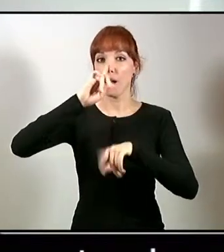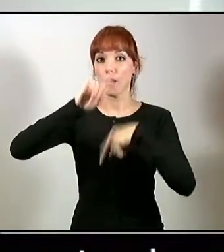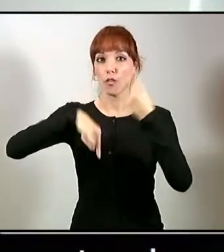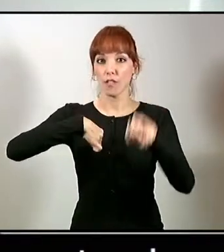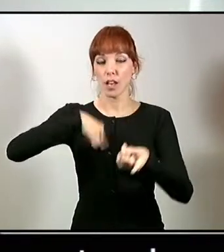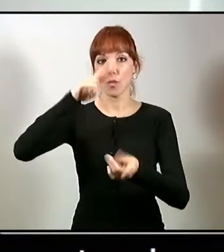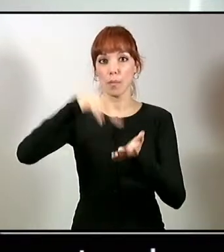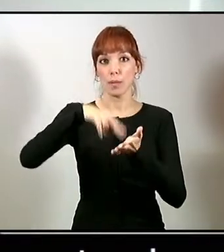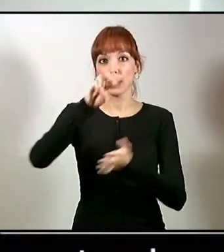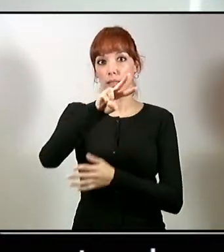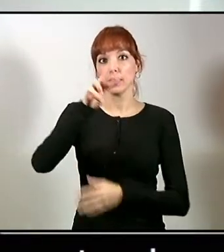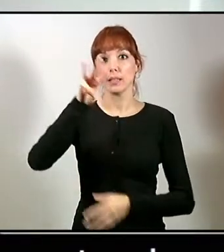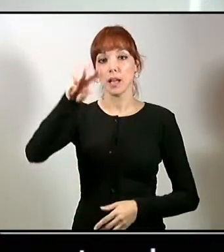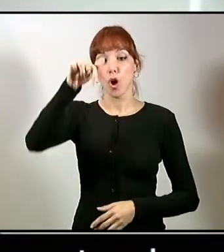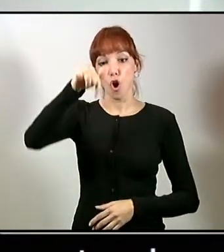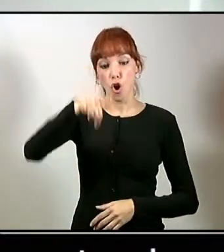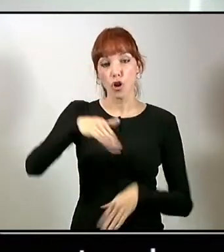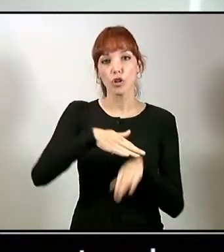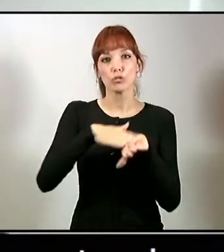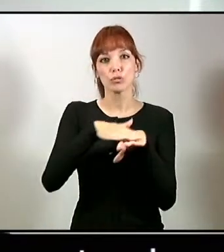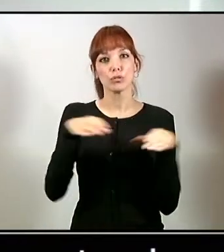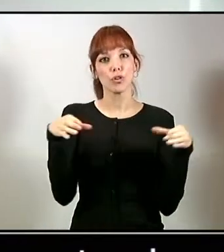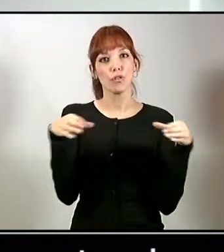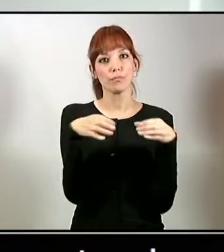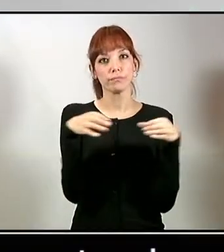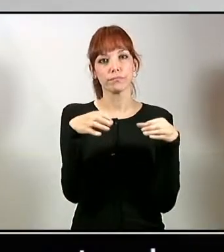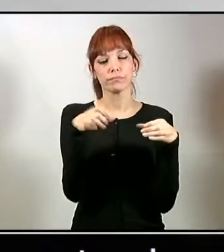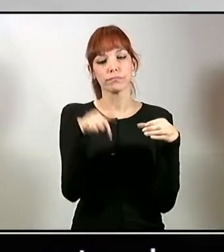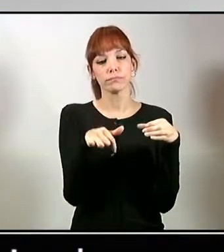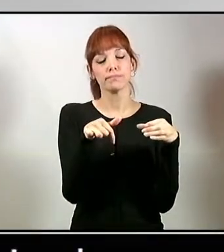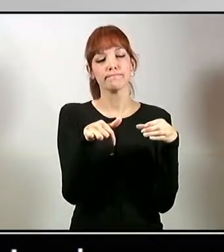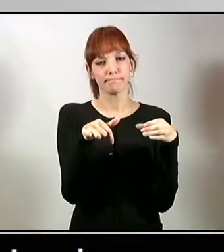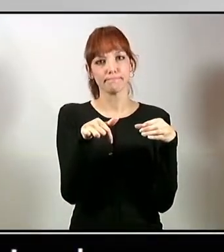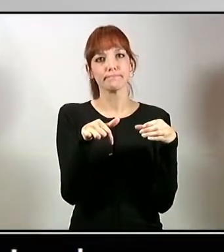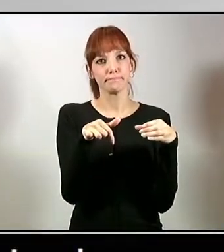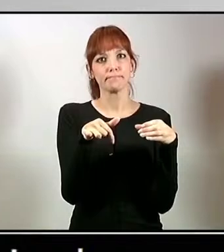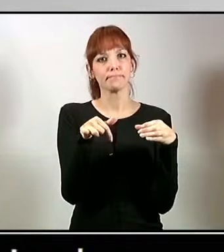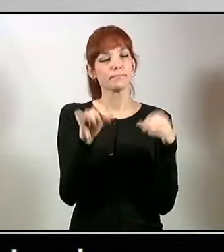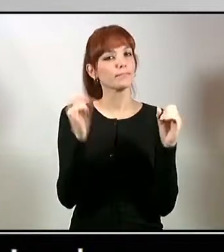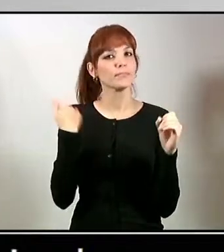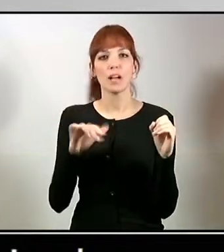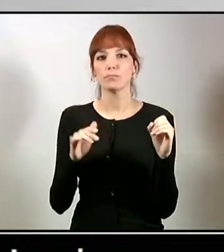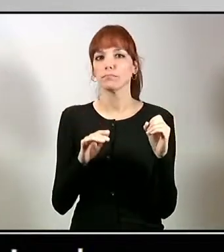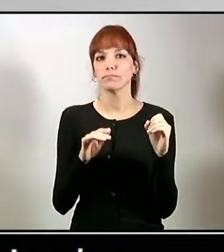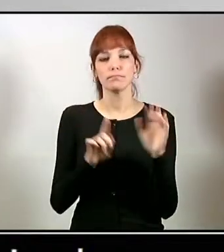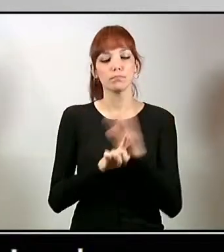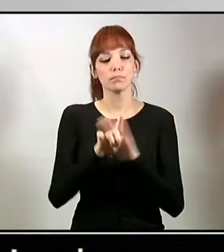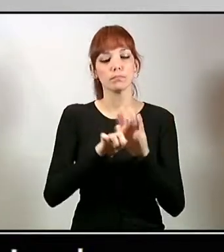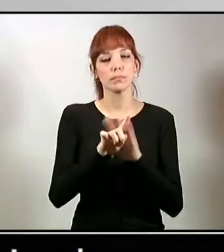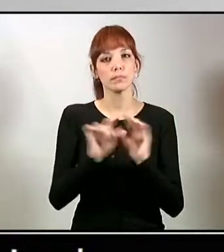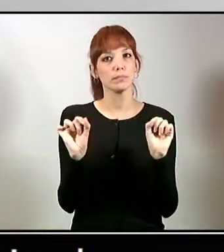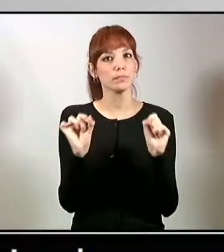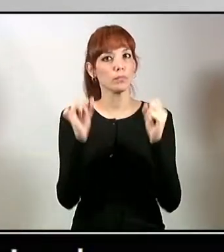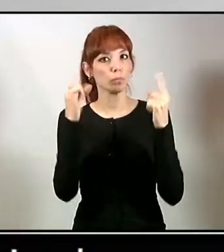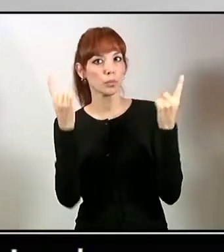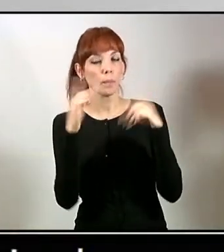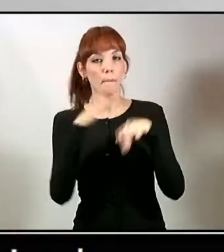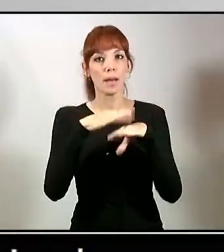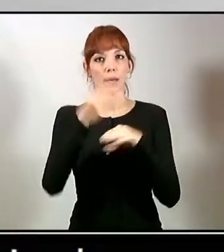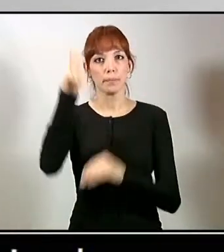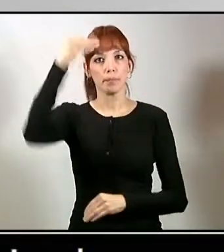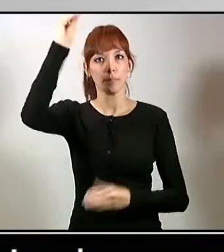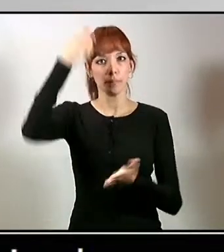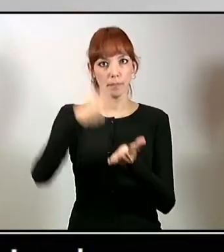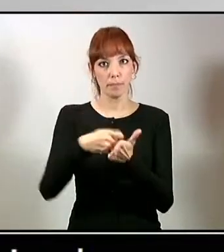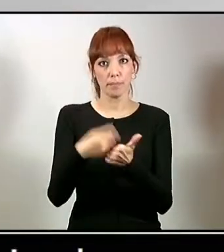Hoy el Consejo de Gobierno de la Junta de Extremadura ha dado el paso definitivo para ese incremento por el que, como digo,